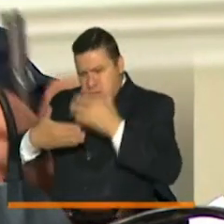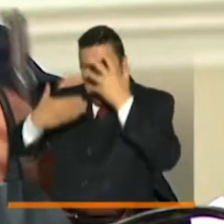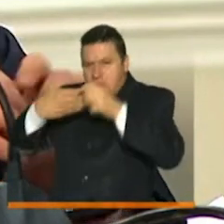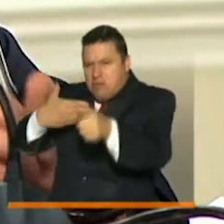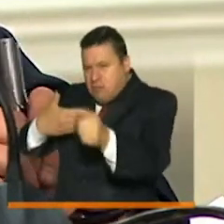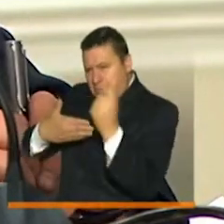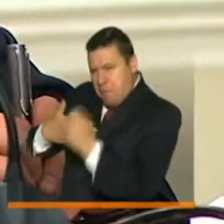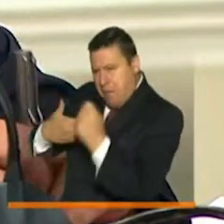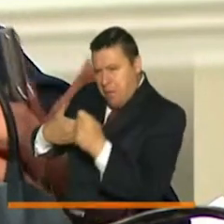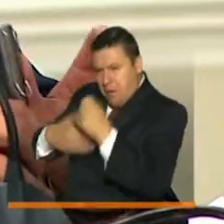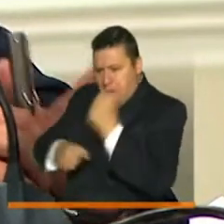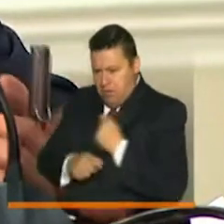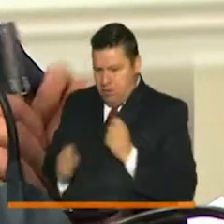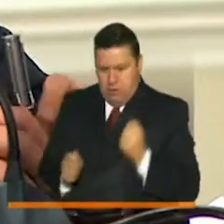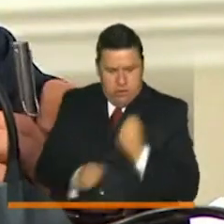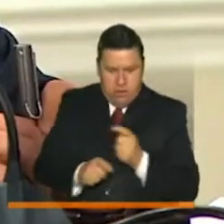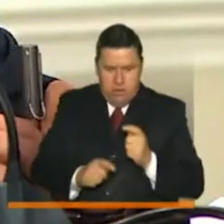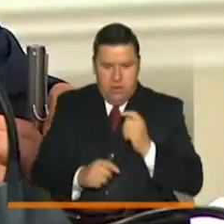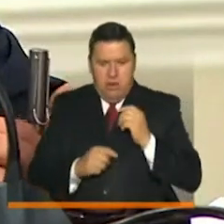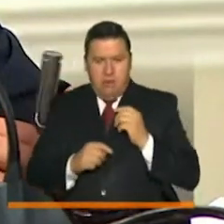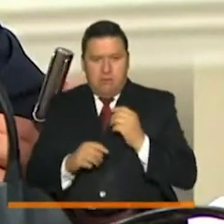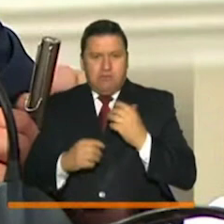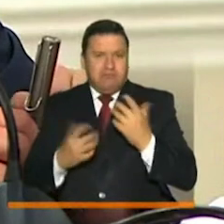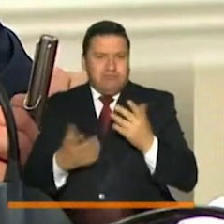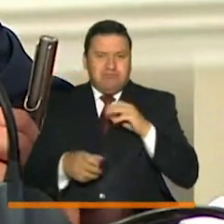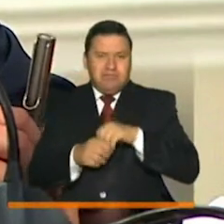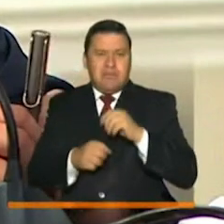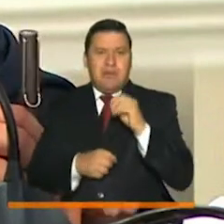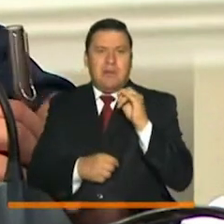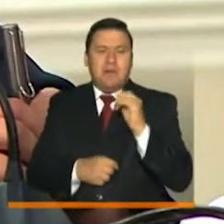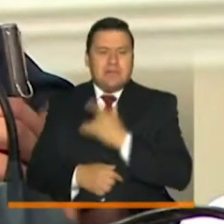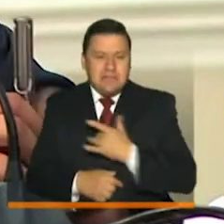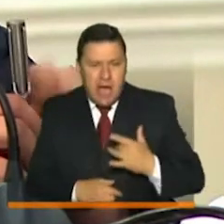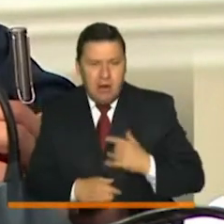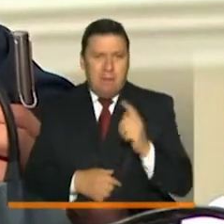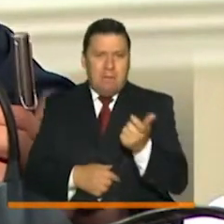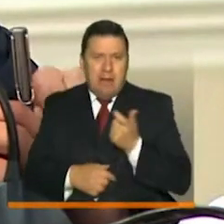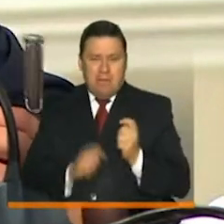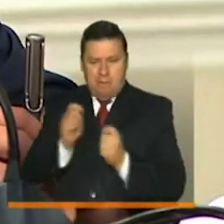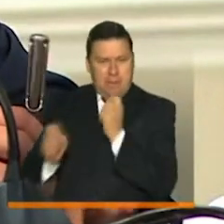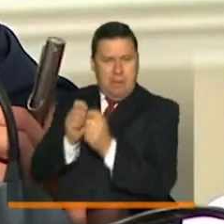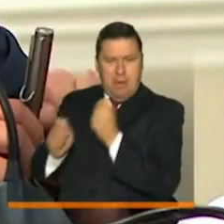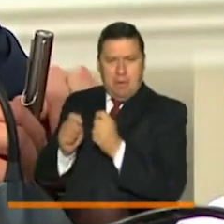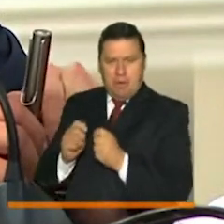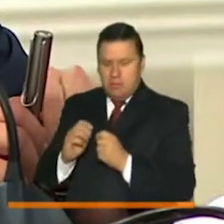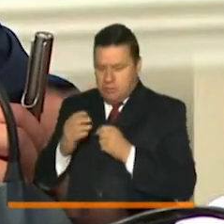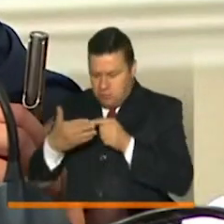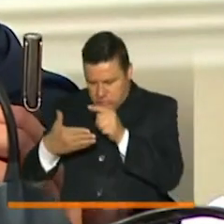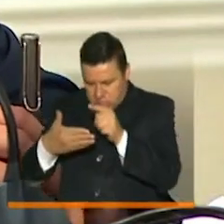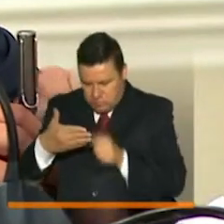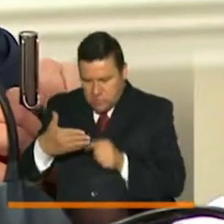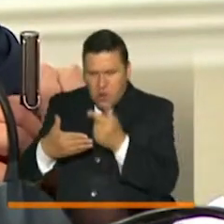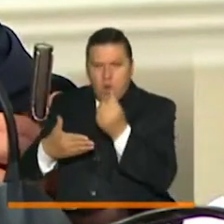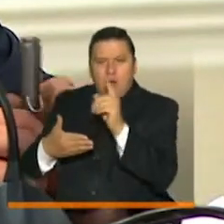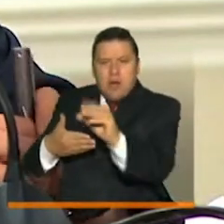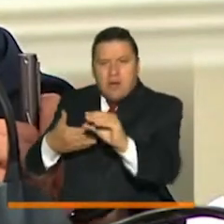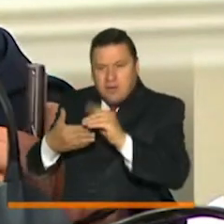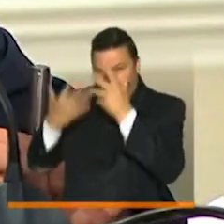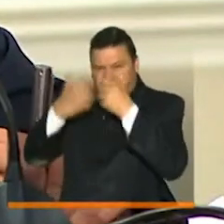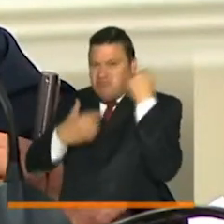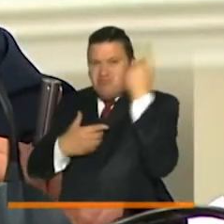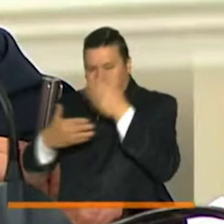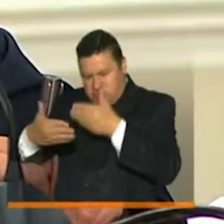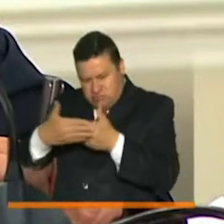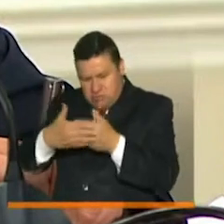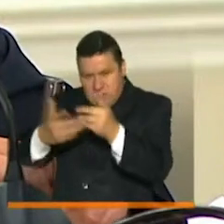a quién le pagaron, a cuántas personas le pagaron, y por cada persona que le hayan pagado su sueldo y que pretendan continuar con